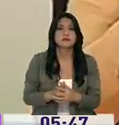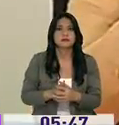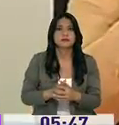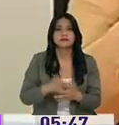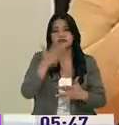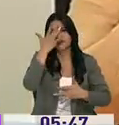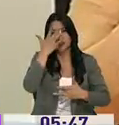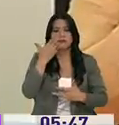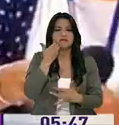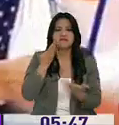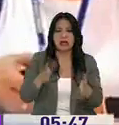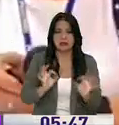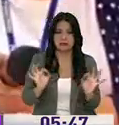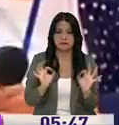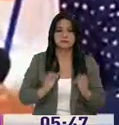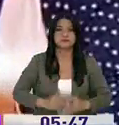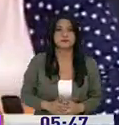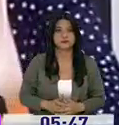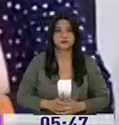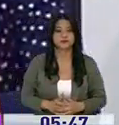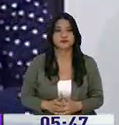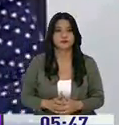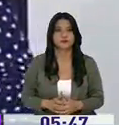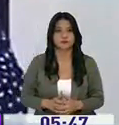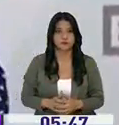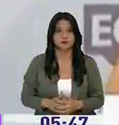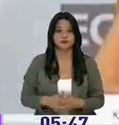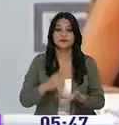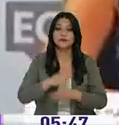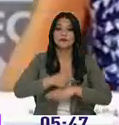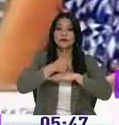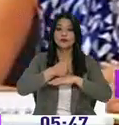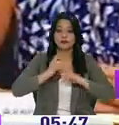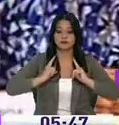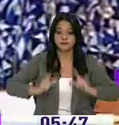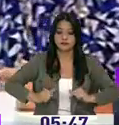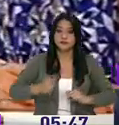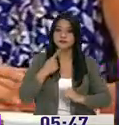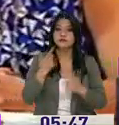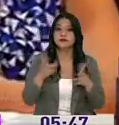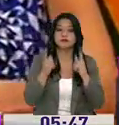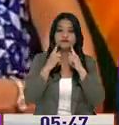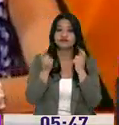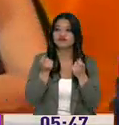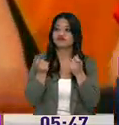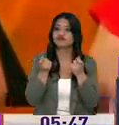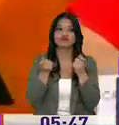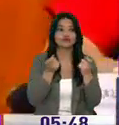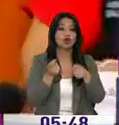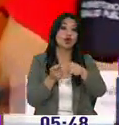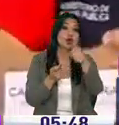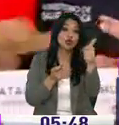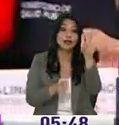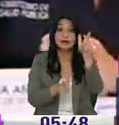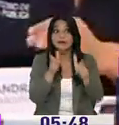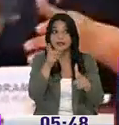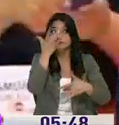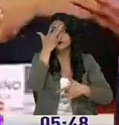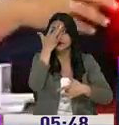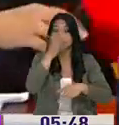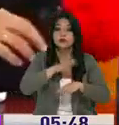de complicaciones, ¿no? Además de esto, las autoridades aseguran que mantienen controles para identificar otros posibles infectados